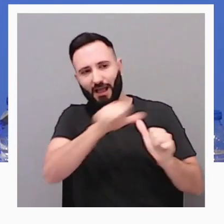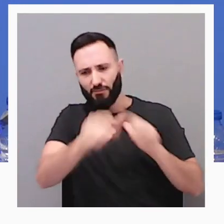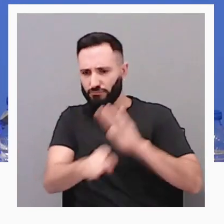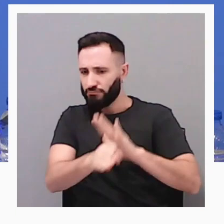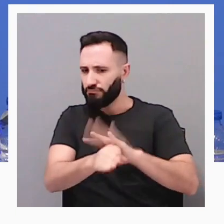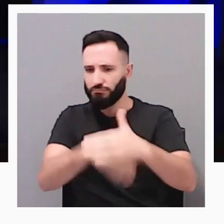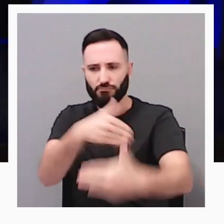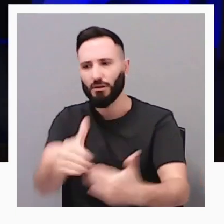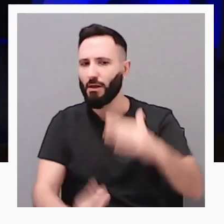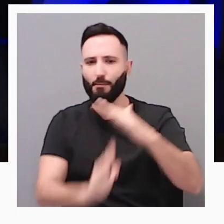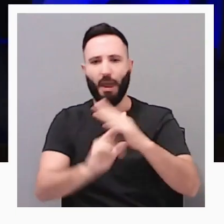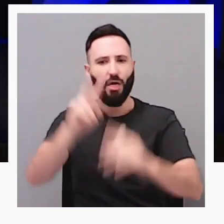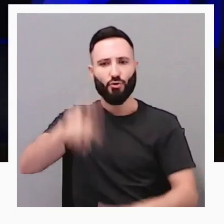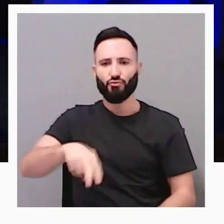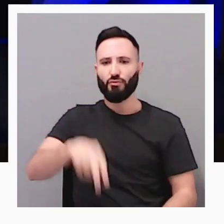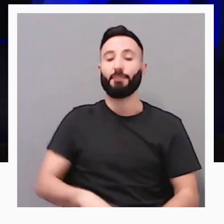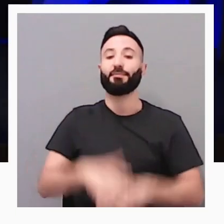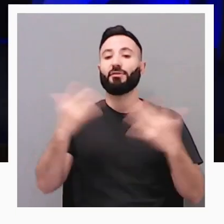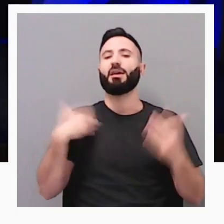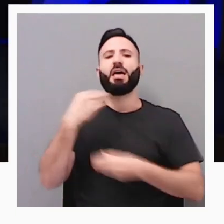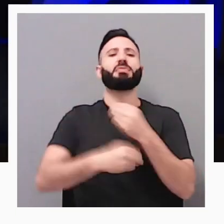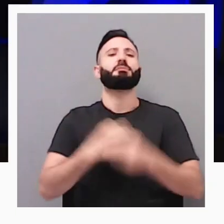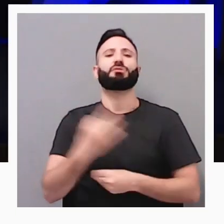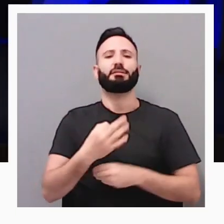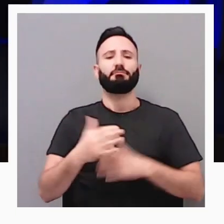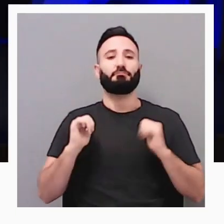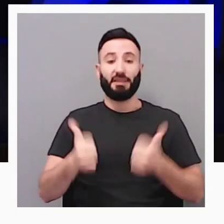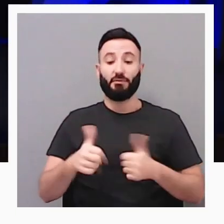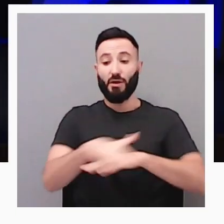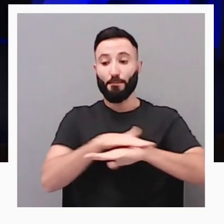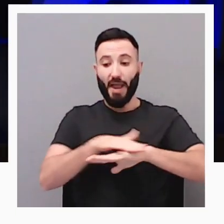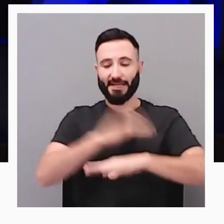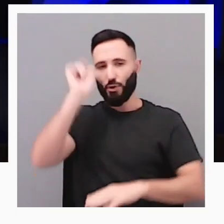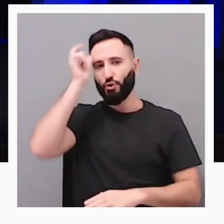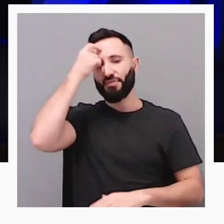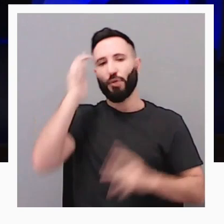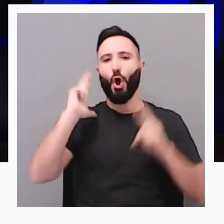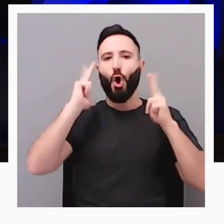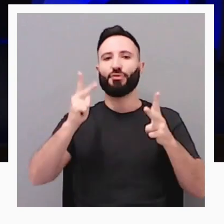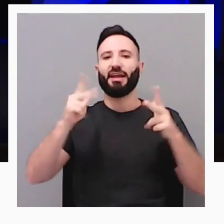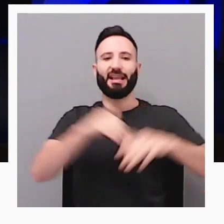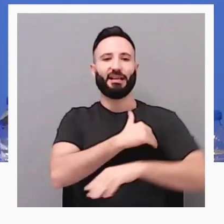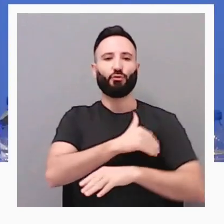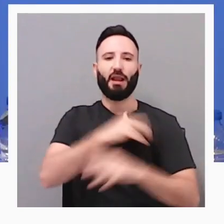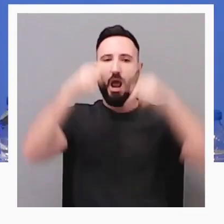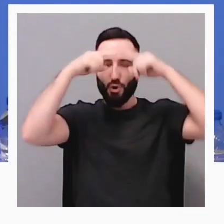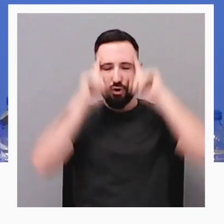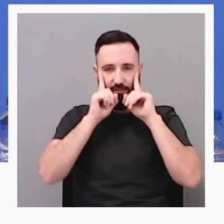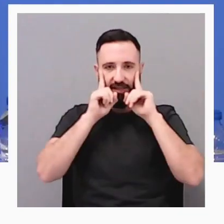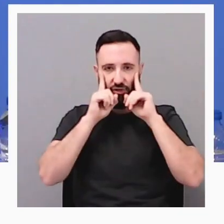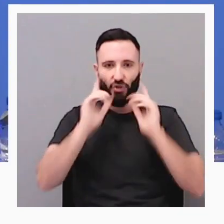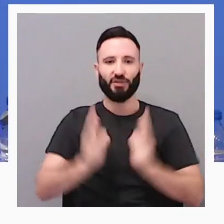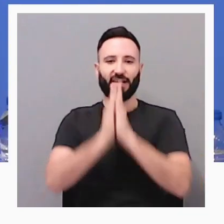lo que hemos estado haciendo? Pues desde la base, el concepto del Hotel Escuela Convento Santo Domingo de Archidona ha